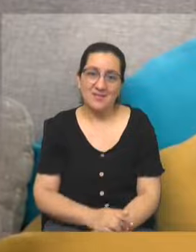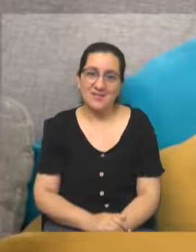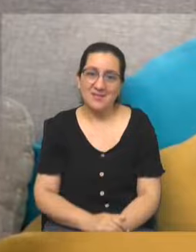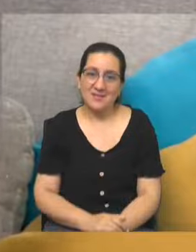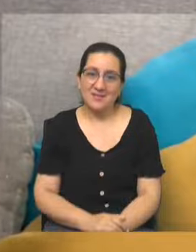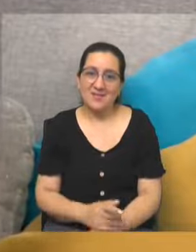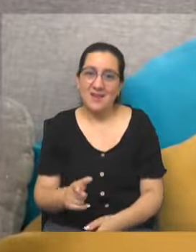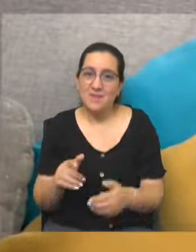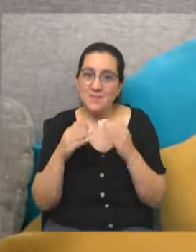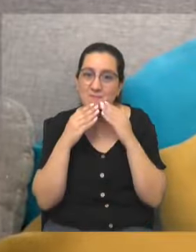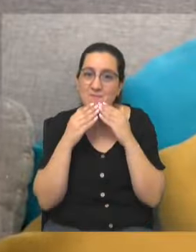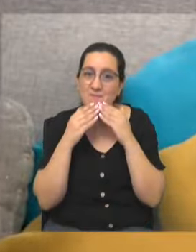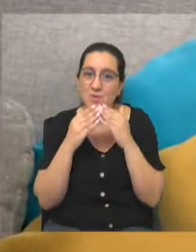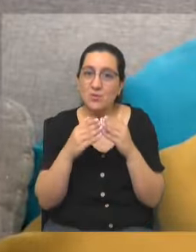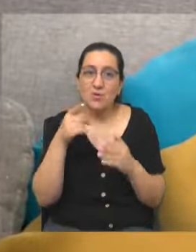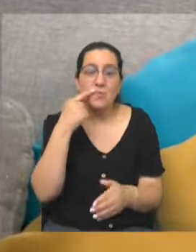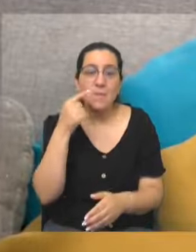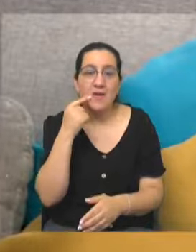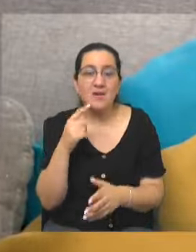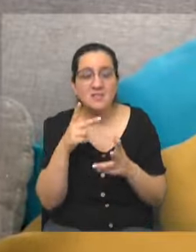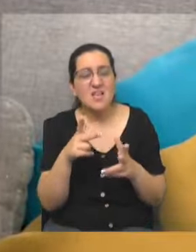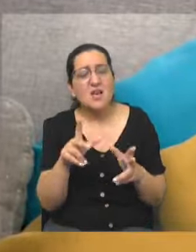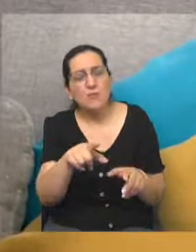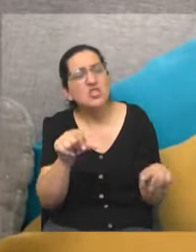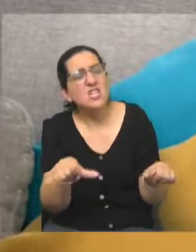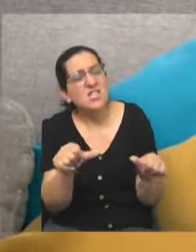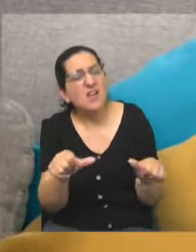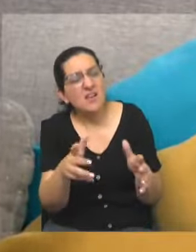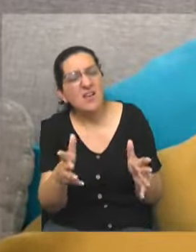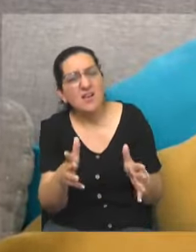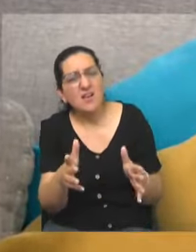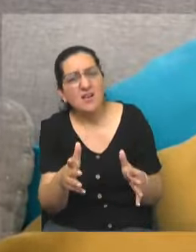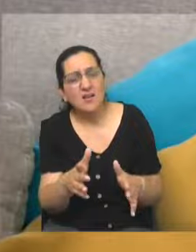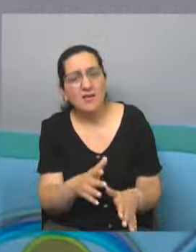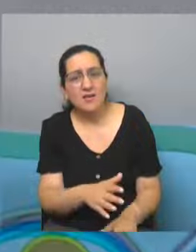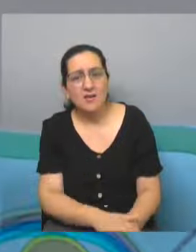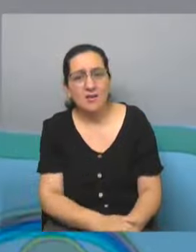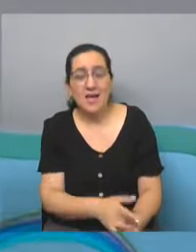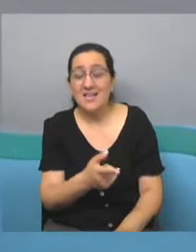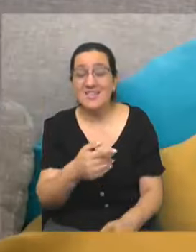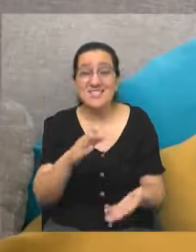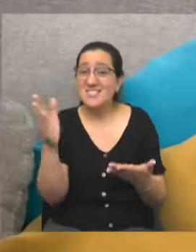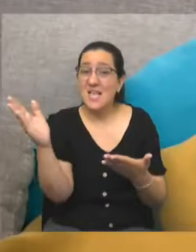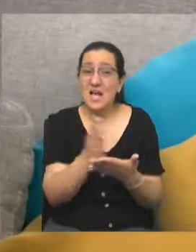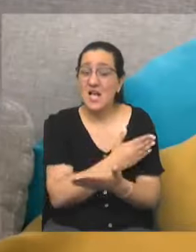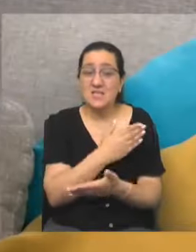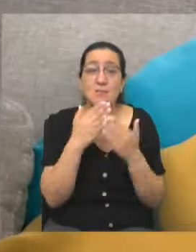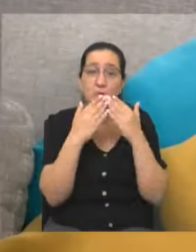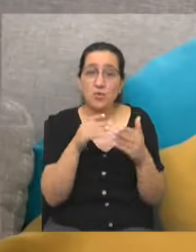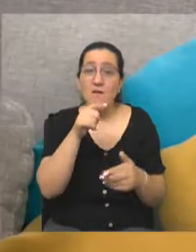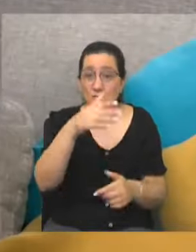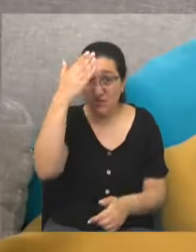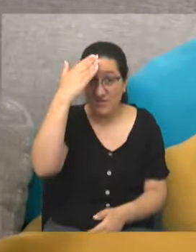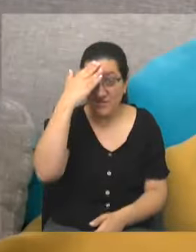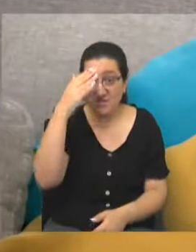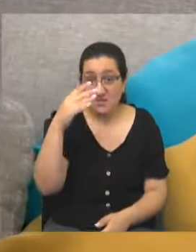Esa pregunta de cuando el padre le dice, ya sabes qué vas a hacer, saquemos esa pregunta. Esa de eliminarla de entrada. ¿Quién, vos sabés, Fito, qué vas a